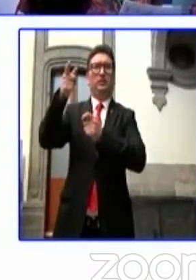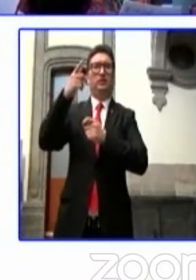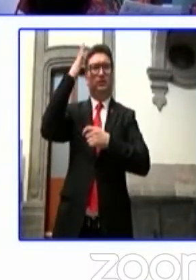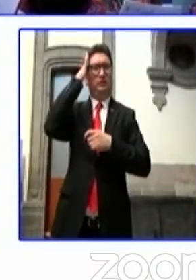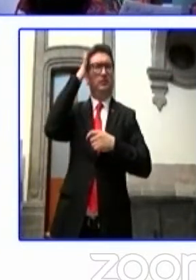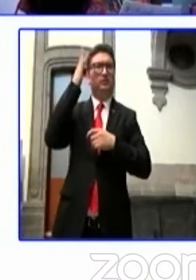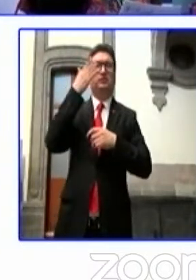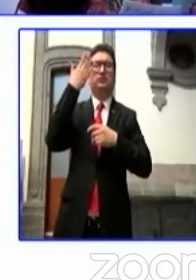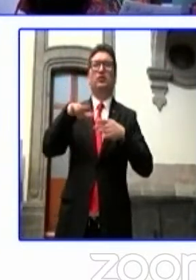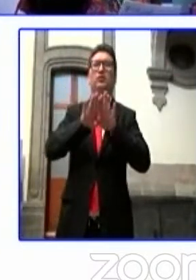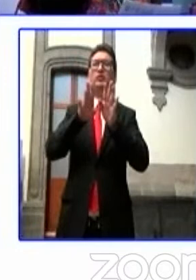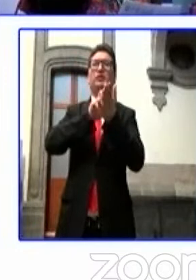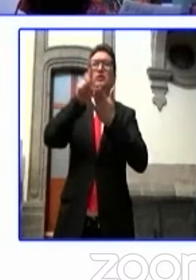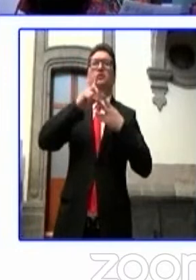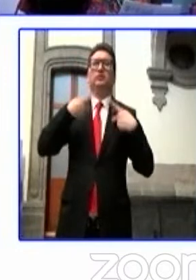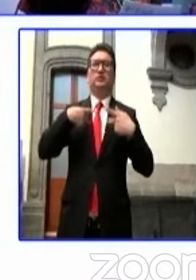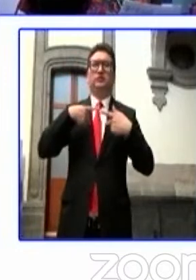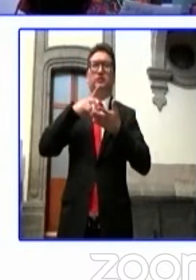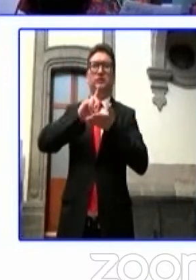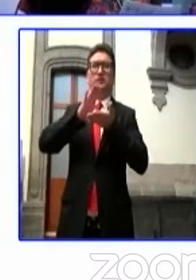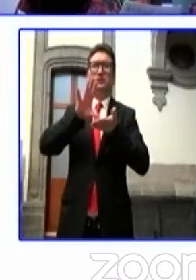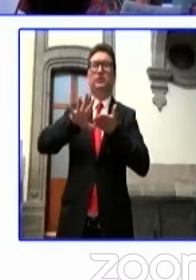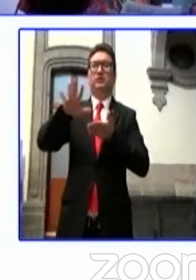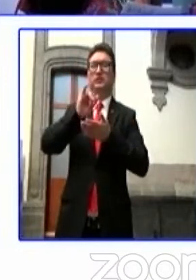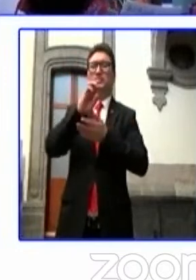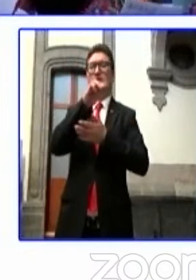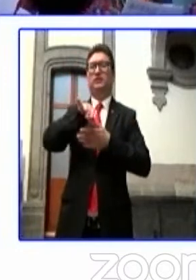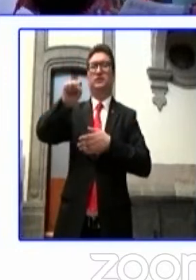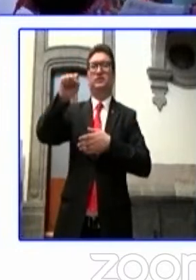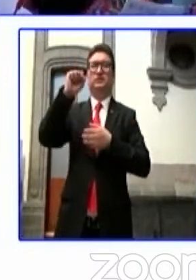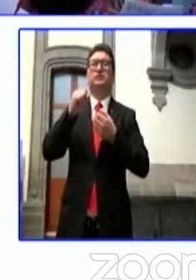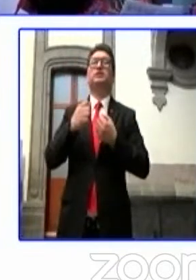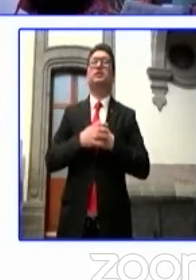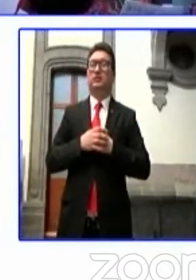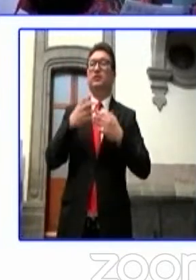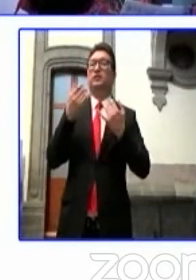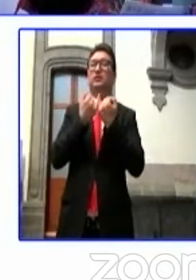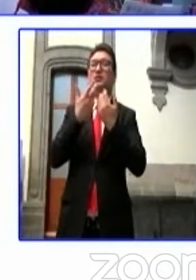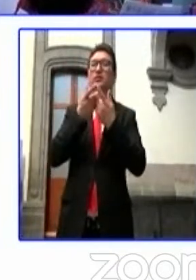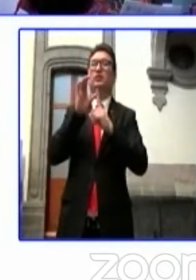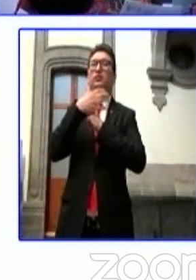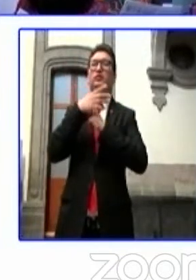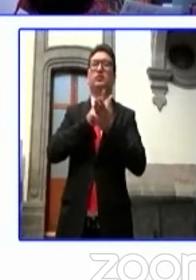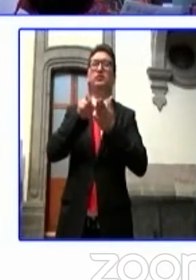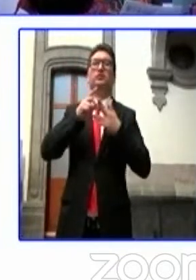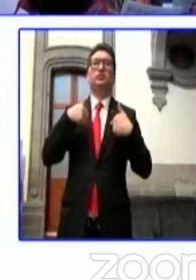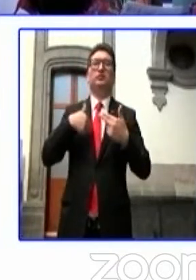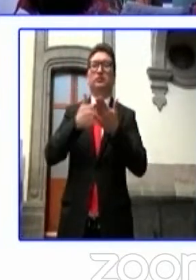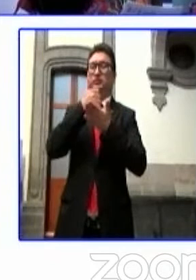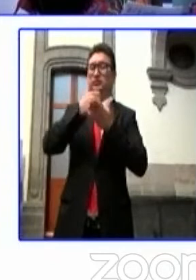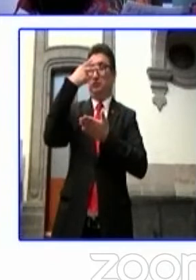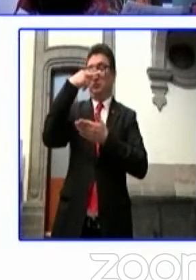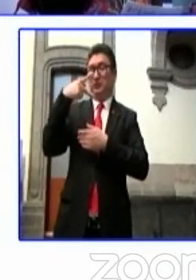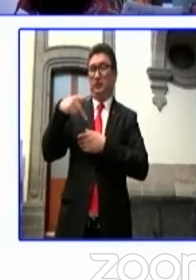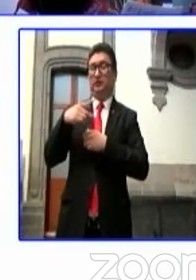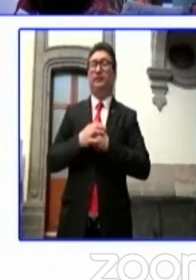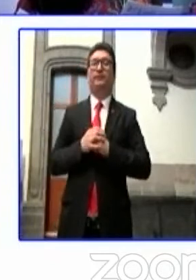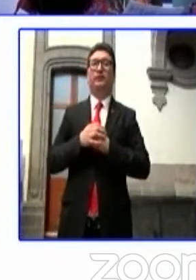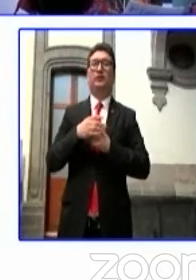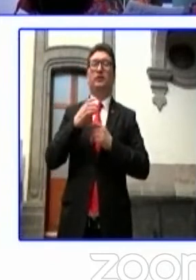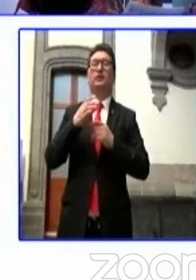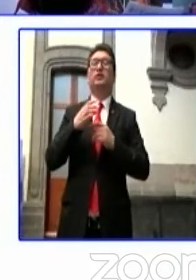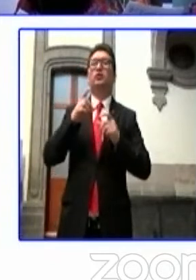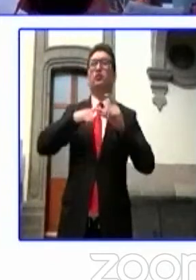de los derechos de las personas con discapacidad en el IMSS, en la Comisión de Derechos Humanos de la Ciudad de México y el